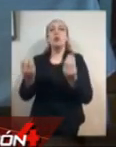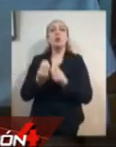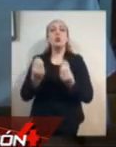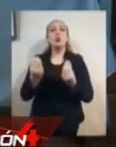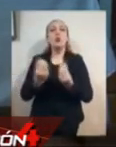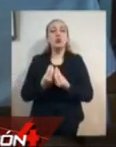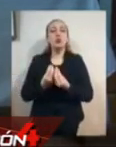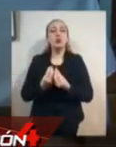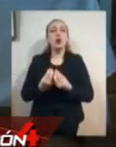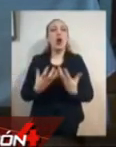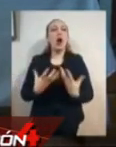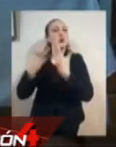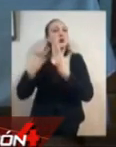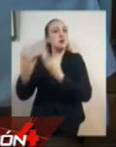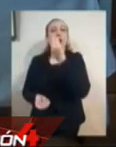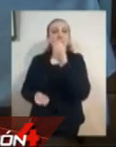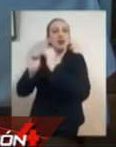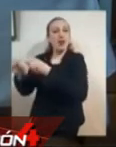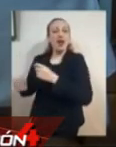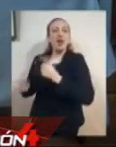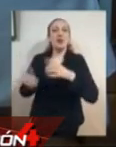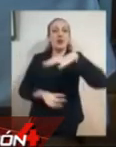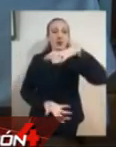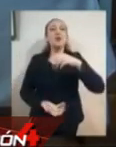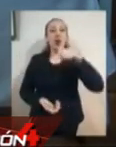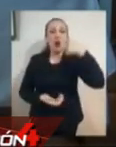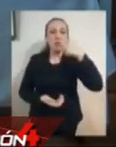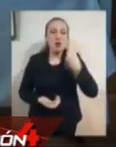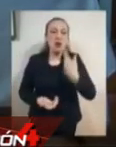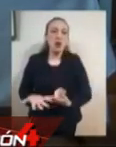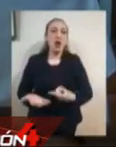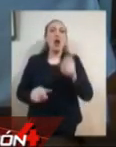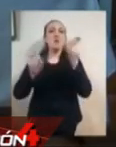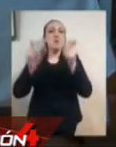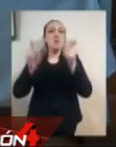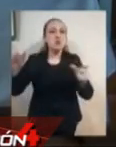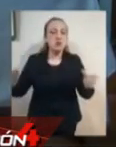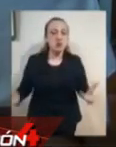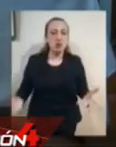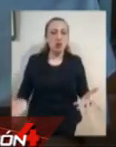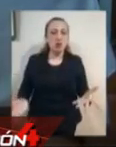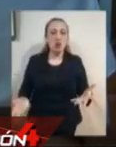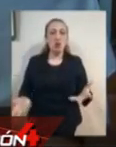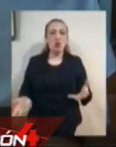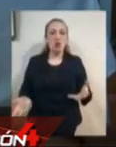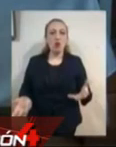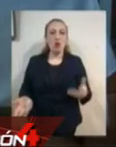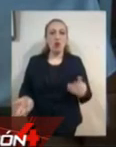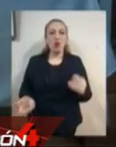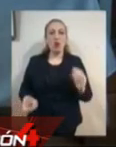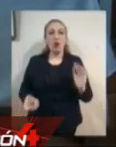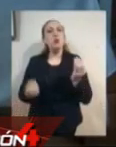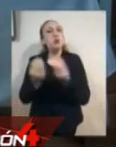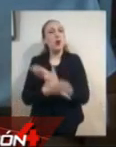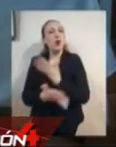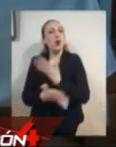forraje, principalmente alimentos y leña para la protección de las personas. Muchos pobladores con los que hemos tomado